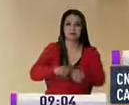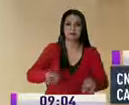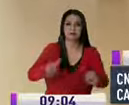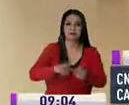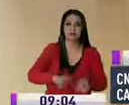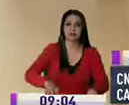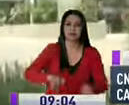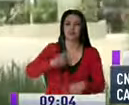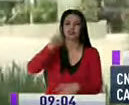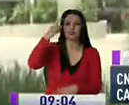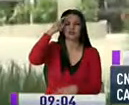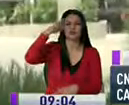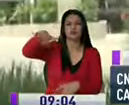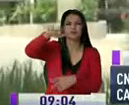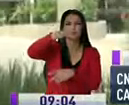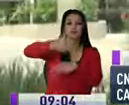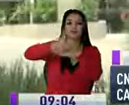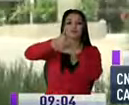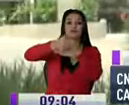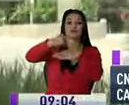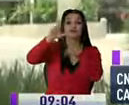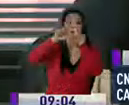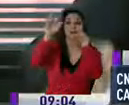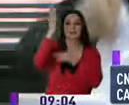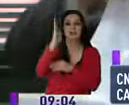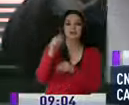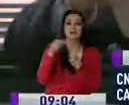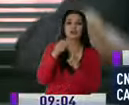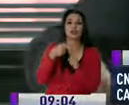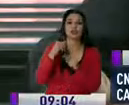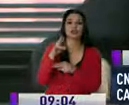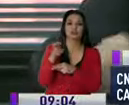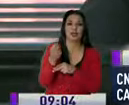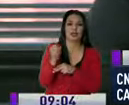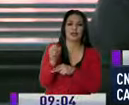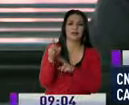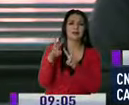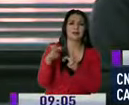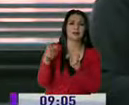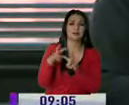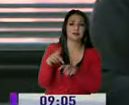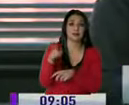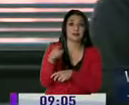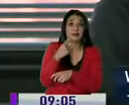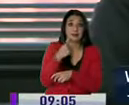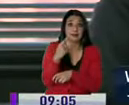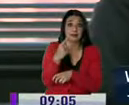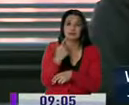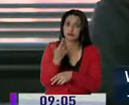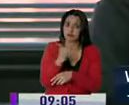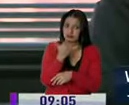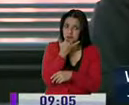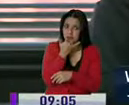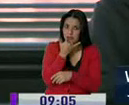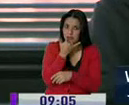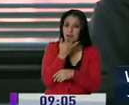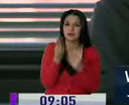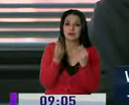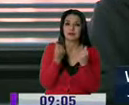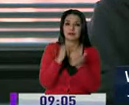ejecutivo de Odebrecht en Ecuador, José Concienciao Santos Filo, por presumir su participación en delitos tales como